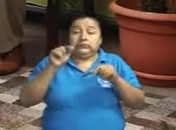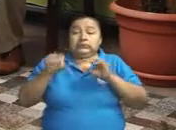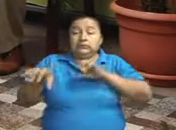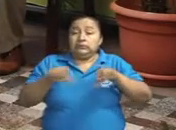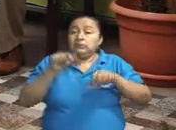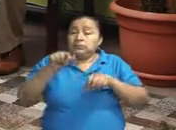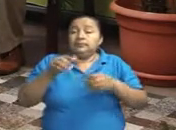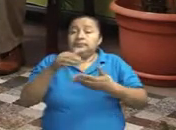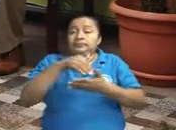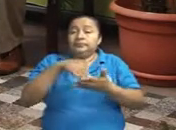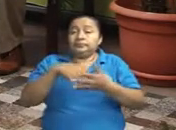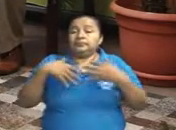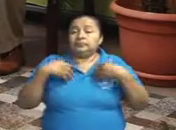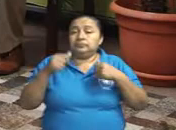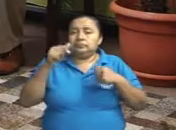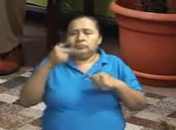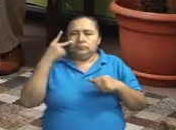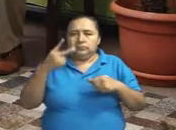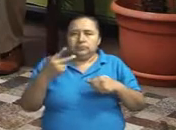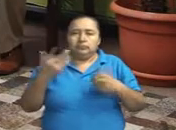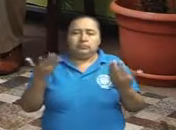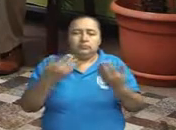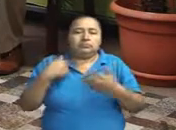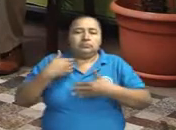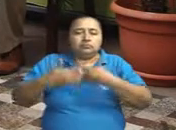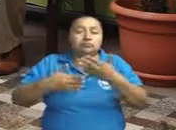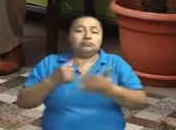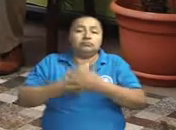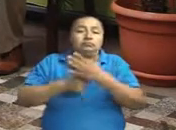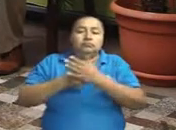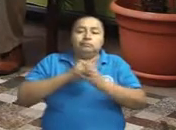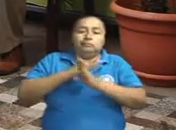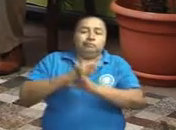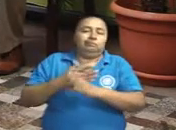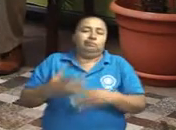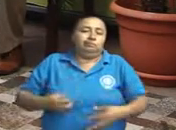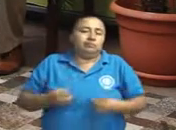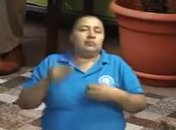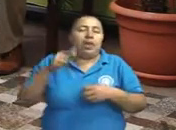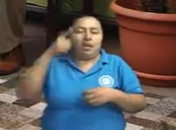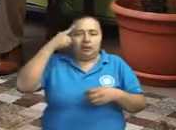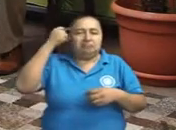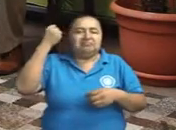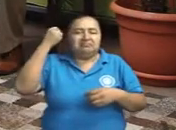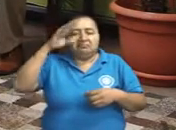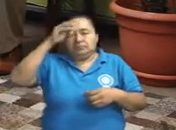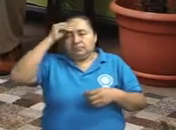los centros de salud en pro de la lucha contra el cáncer de mama, ella se dio cuenta.